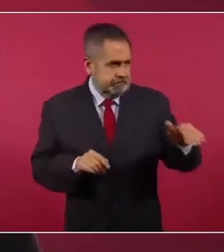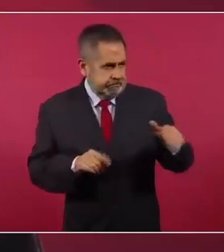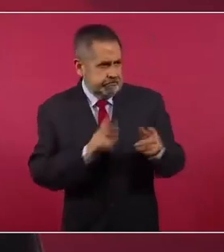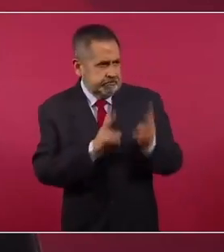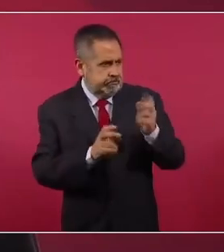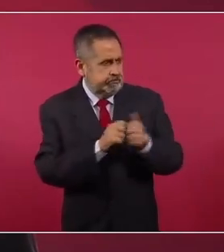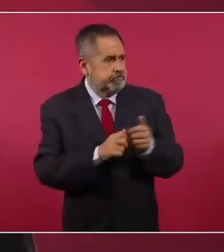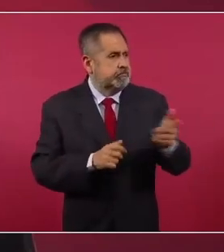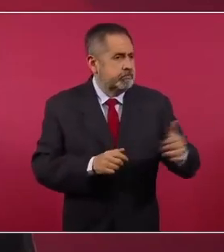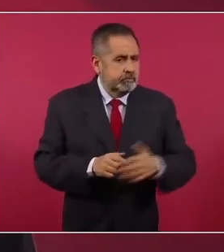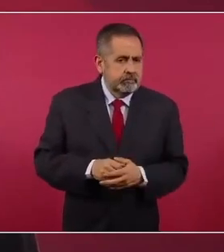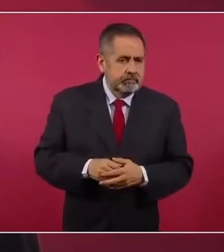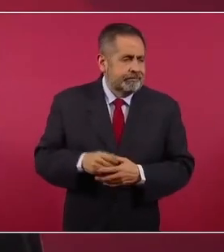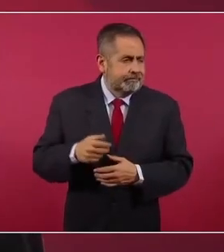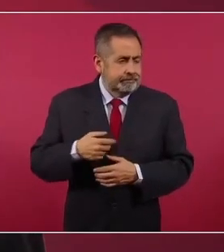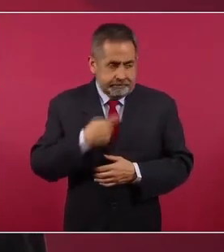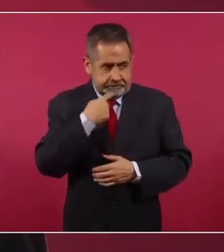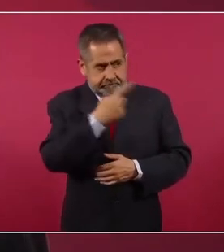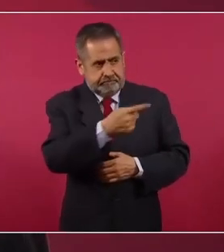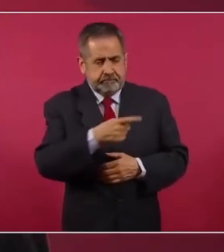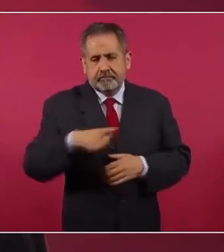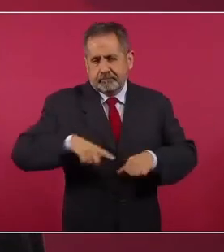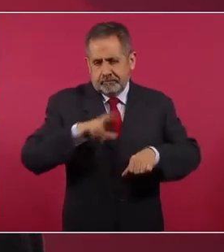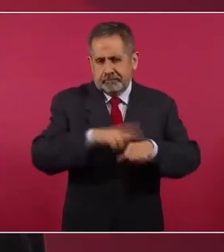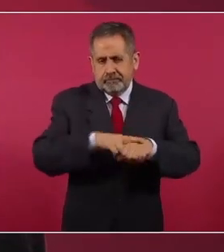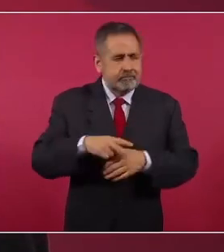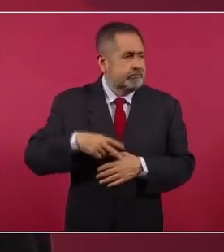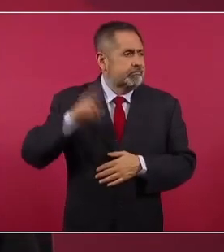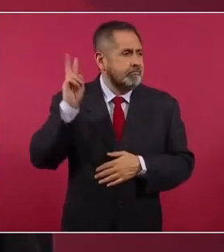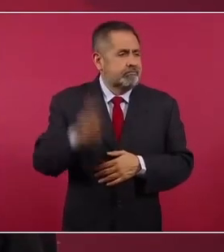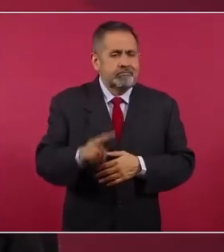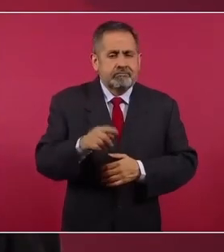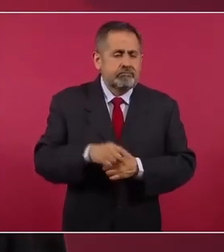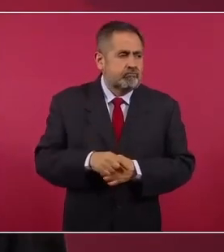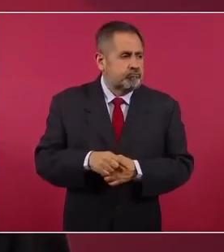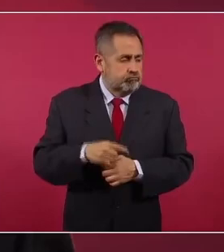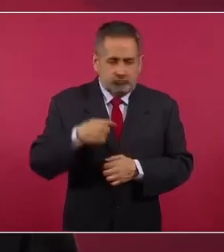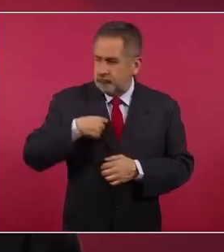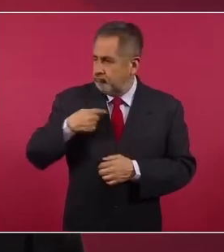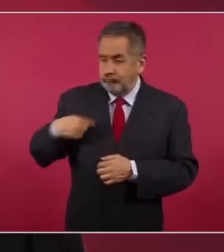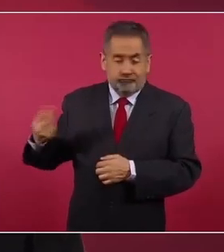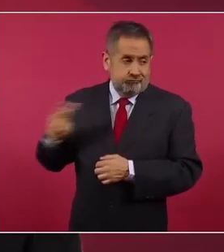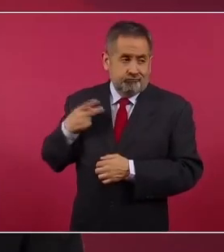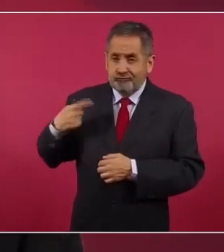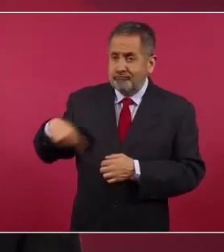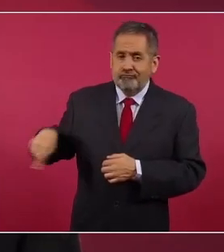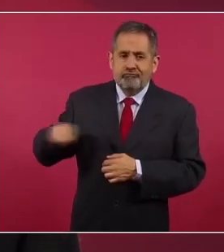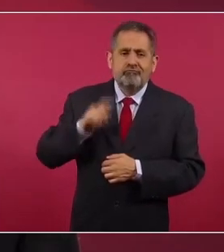le dice, la verdad es que nosotros nos dedicamos